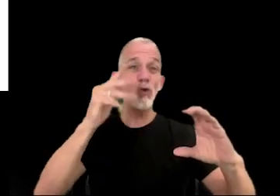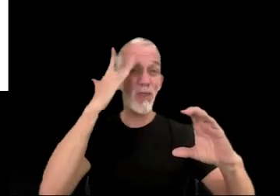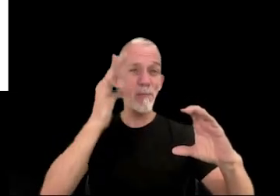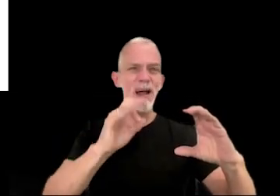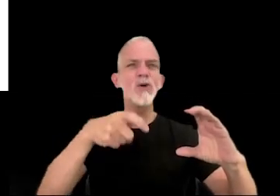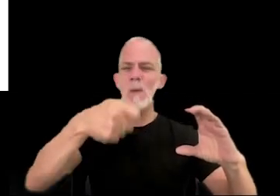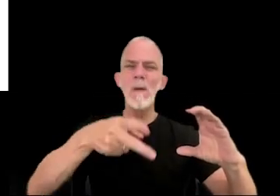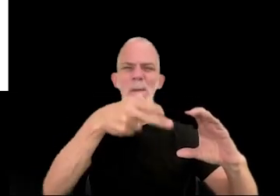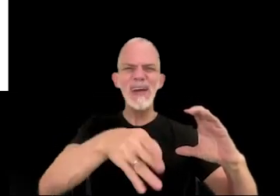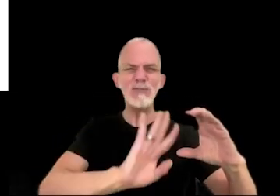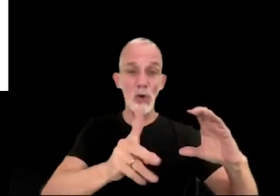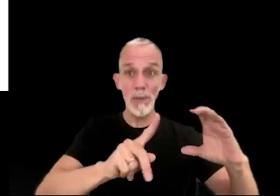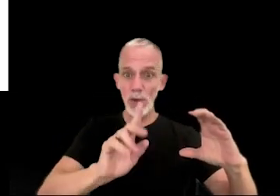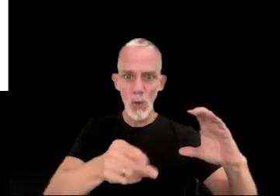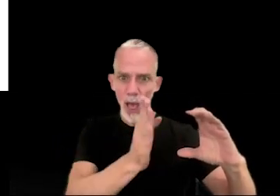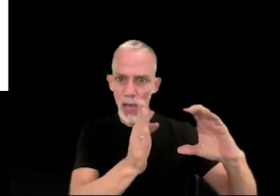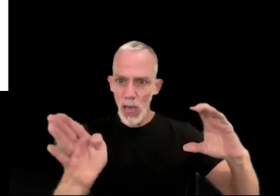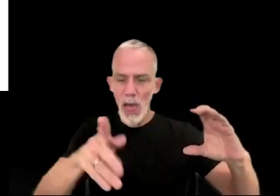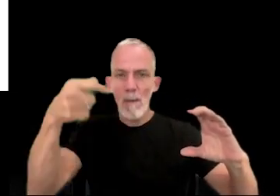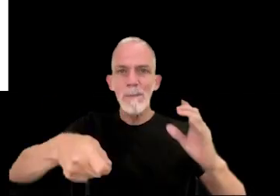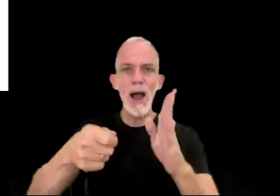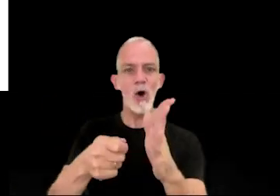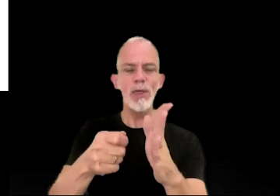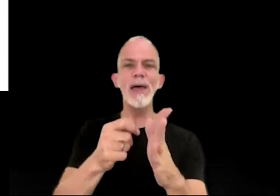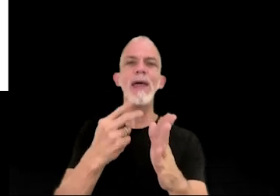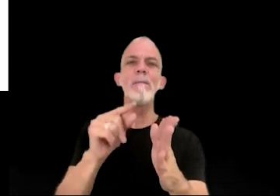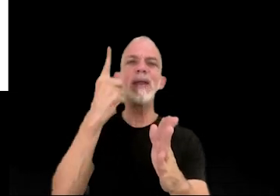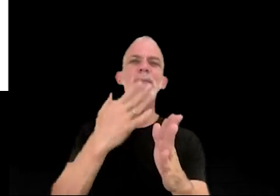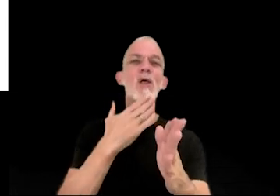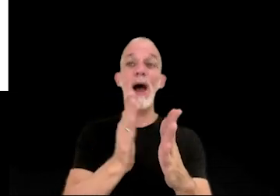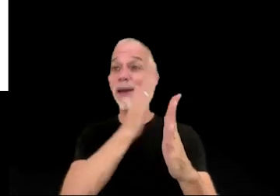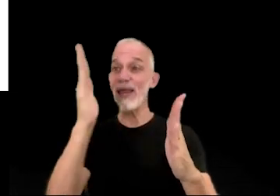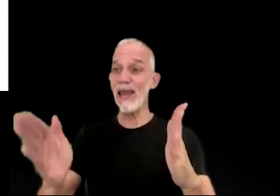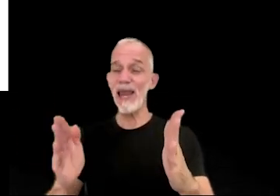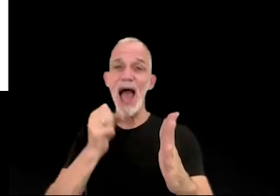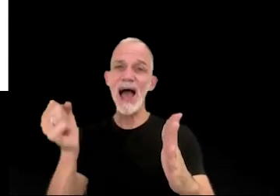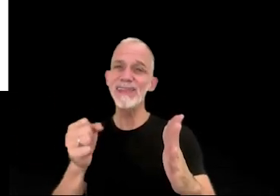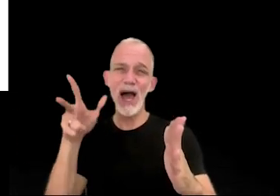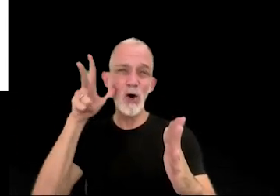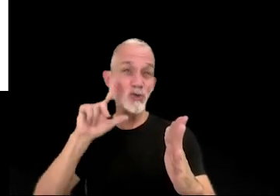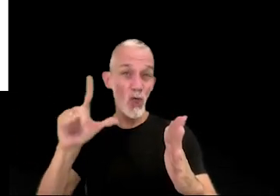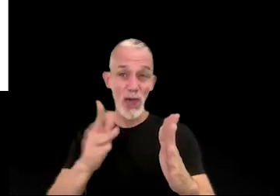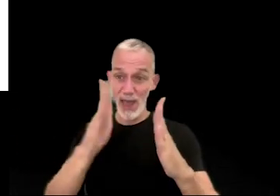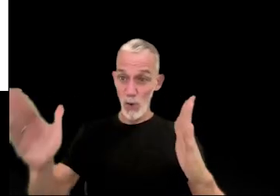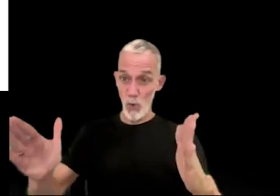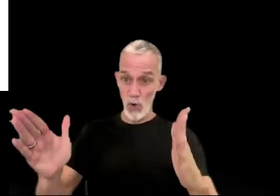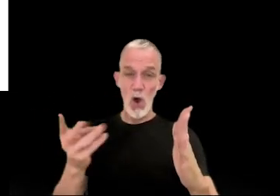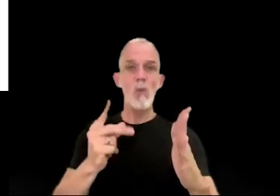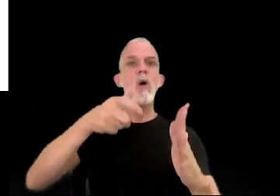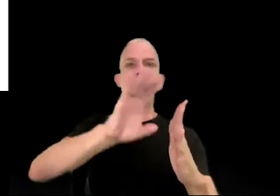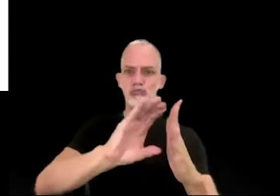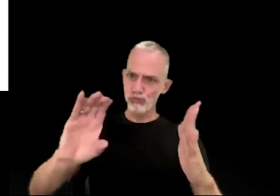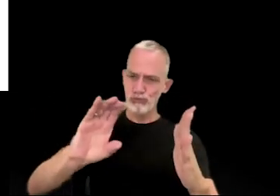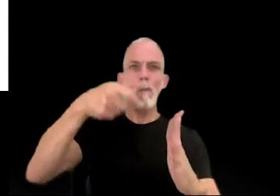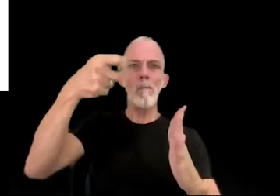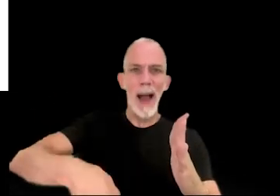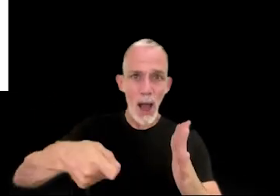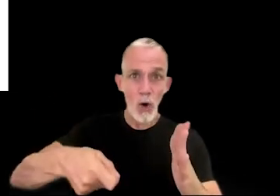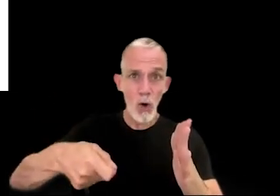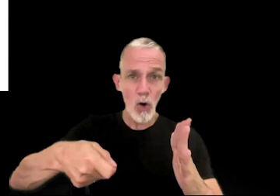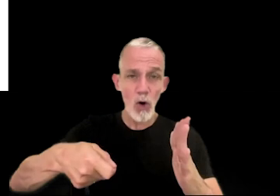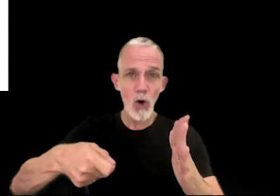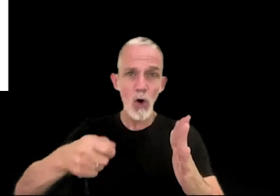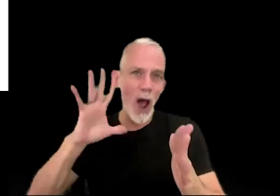ese periodo, del 1 del 4 al 8 del 7, ese capital, una vez abonado,